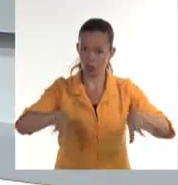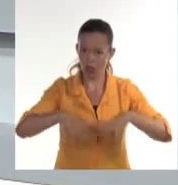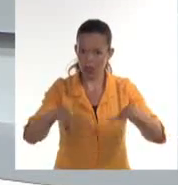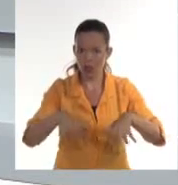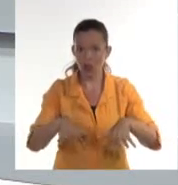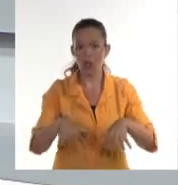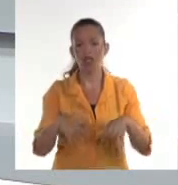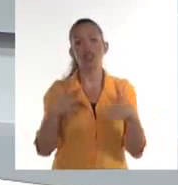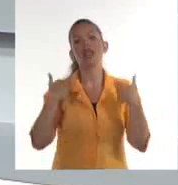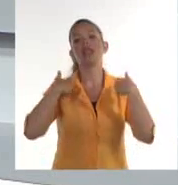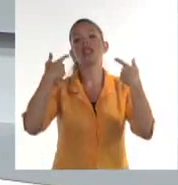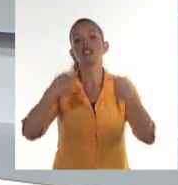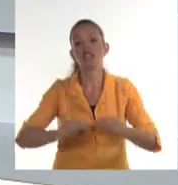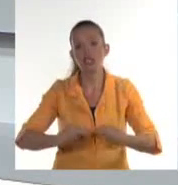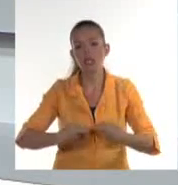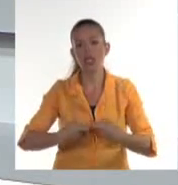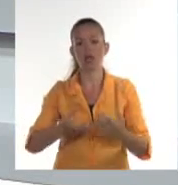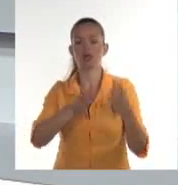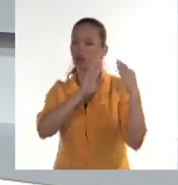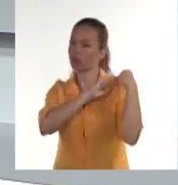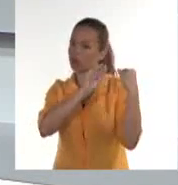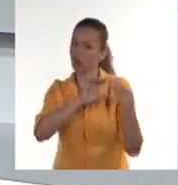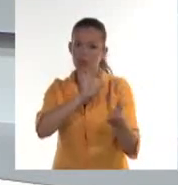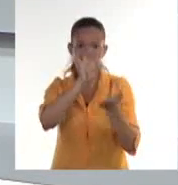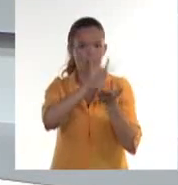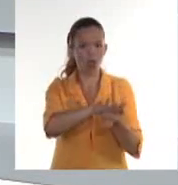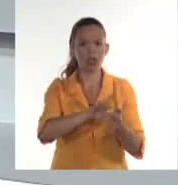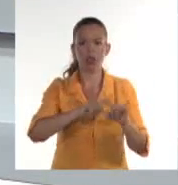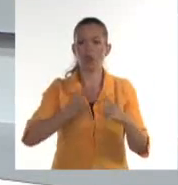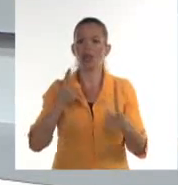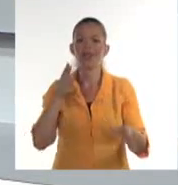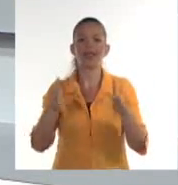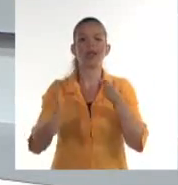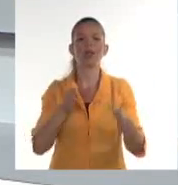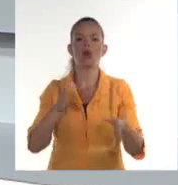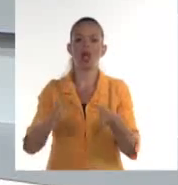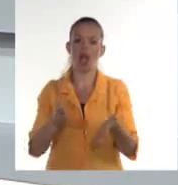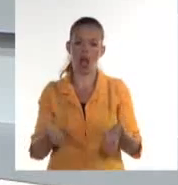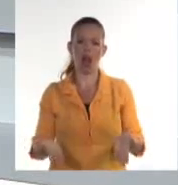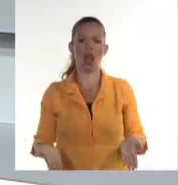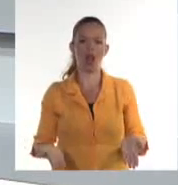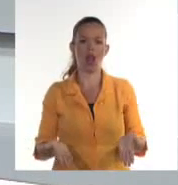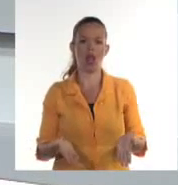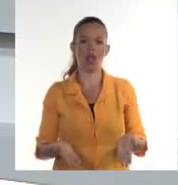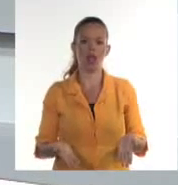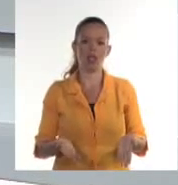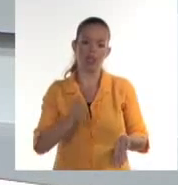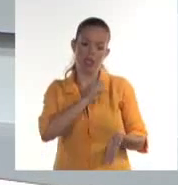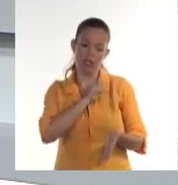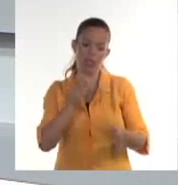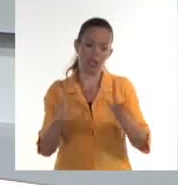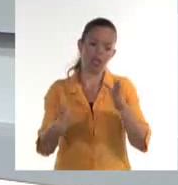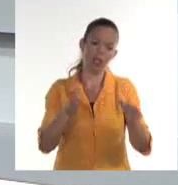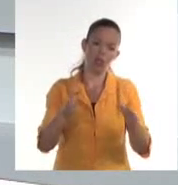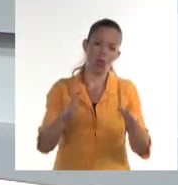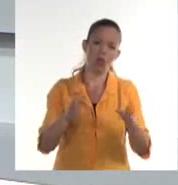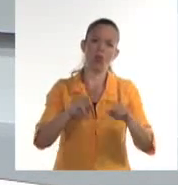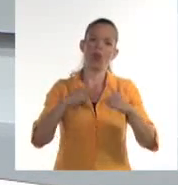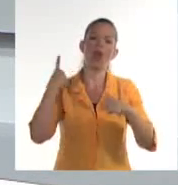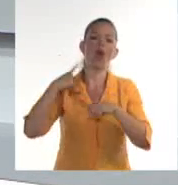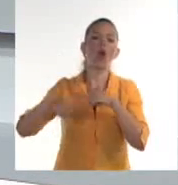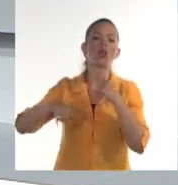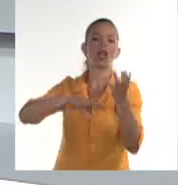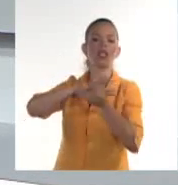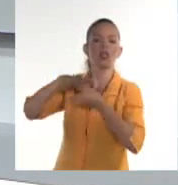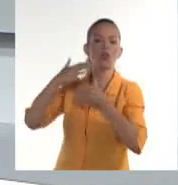que Henry siguiera aferrado a un poder que era transitorio. Transitorio porque asumió de manera interina por otra situación de violencia,